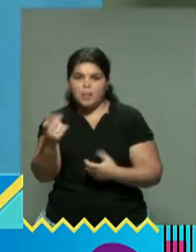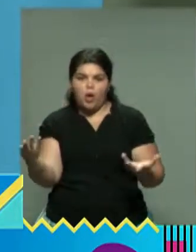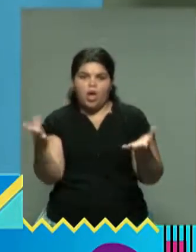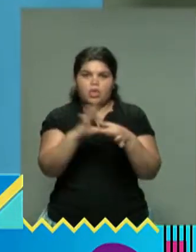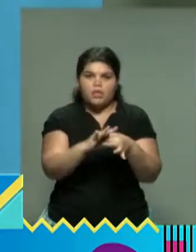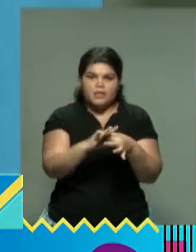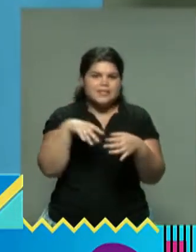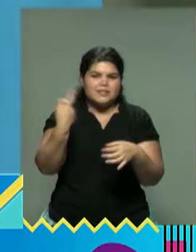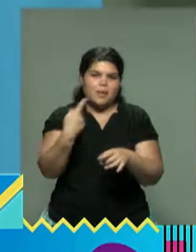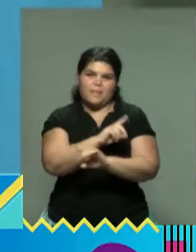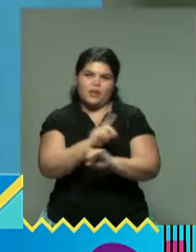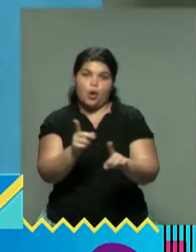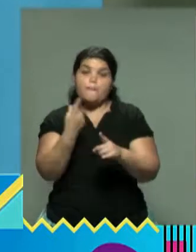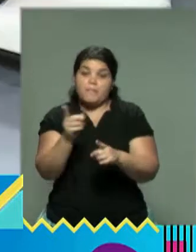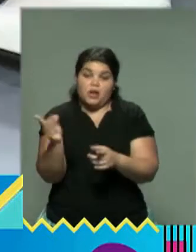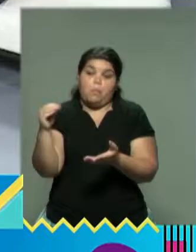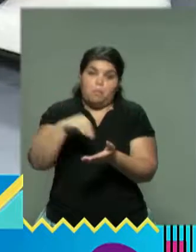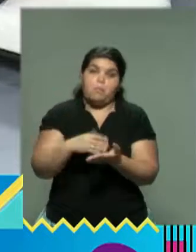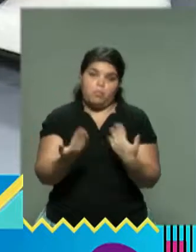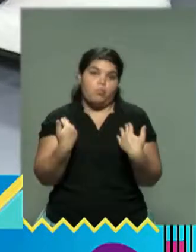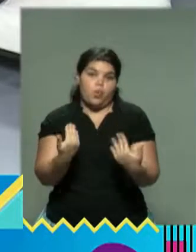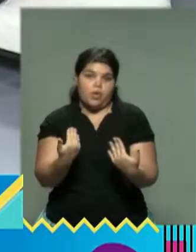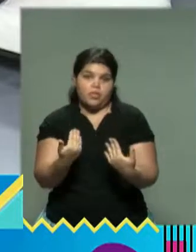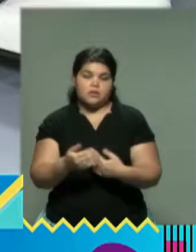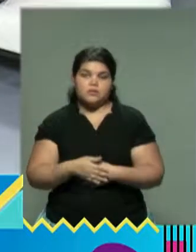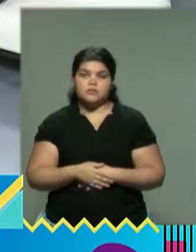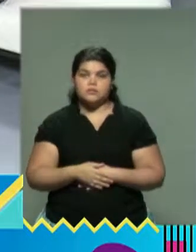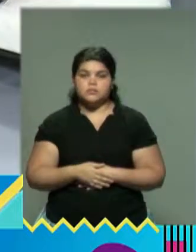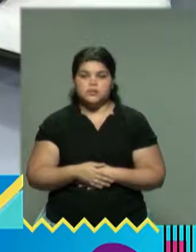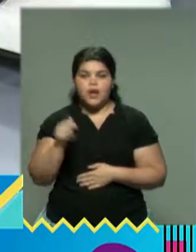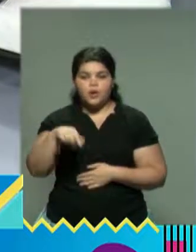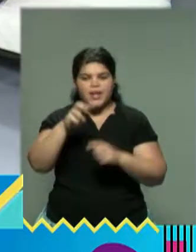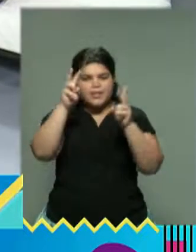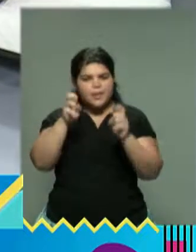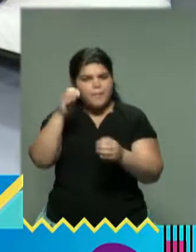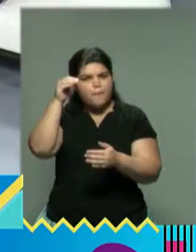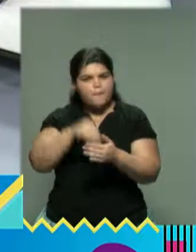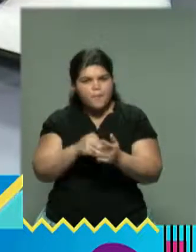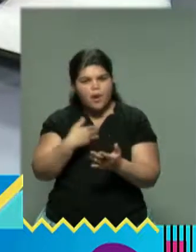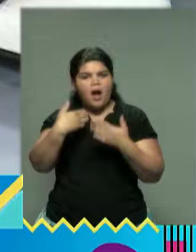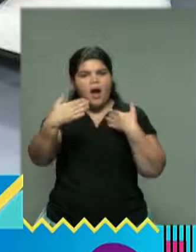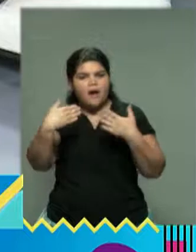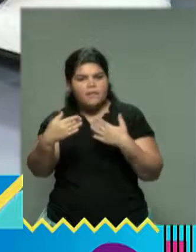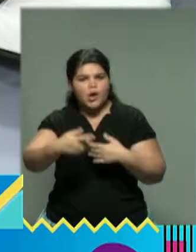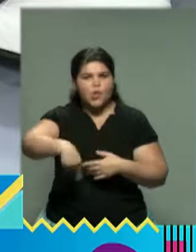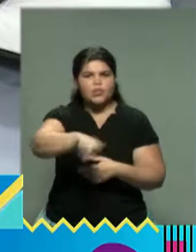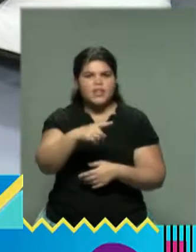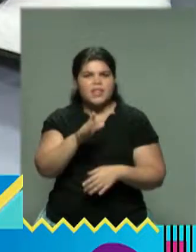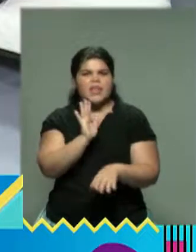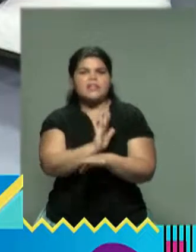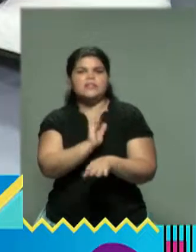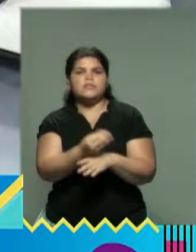rama más. En sí, para ir ya metiéndonos en el tema, quería preguntarles a ustedes qué consideran por